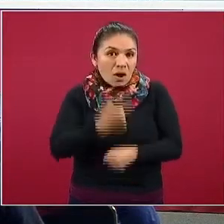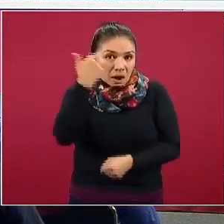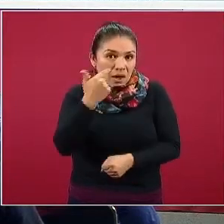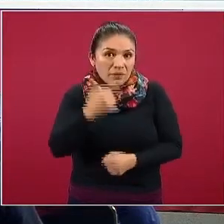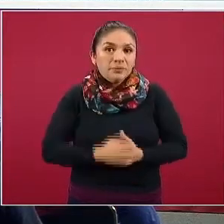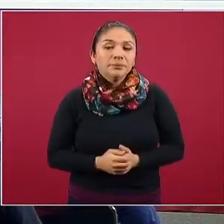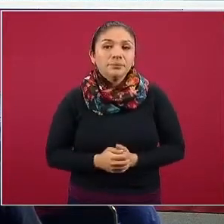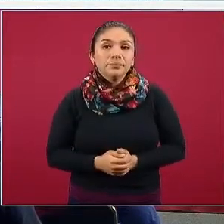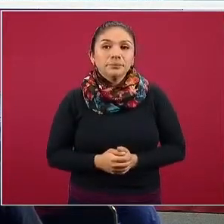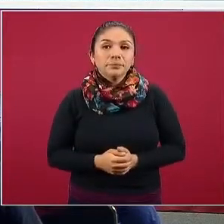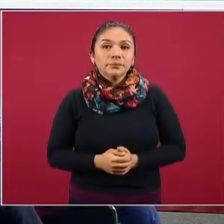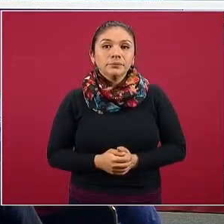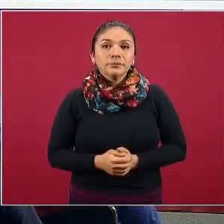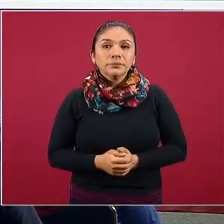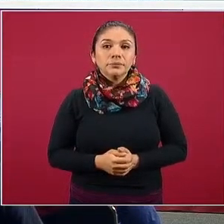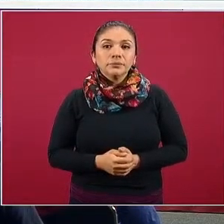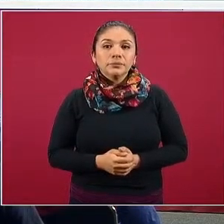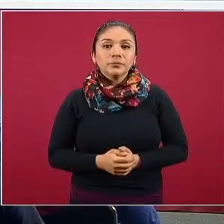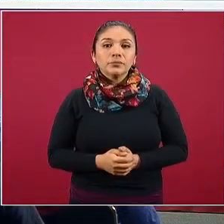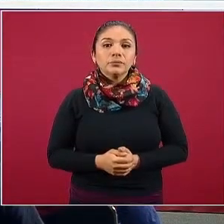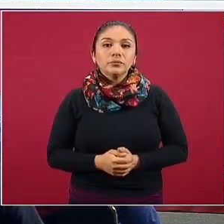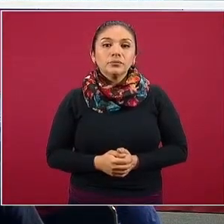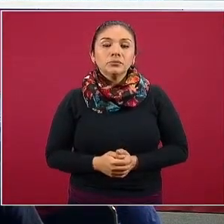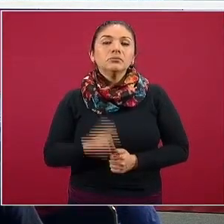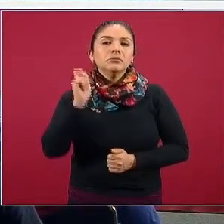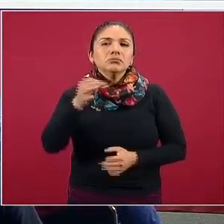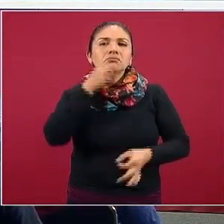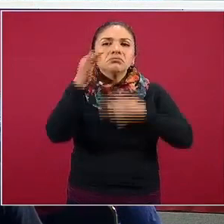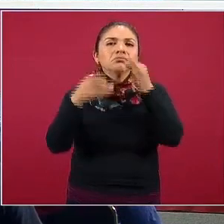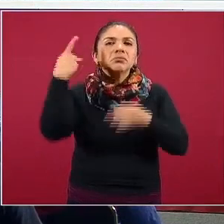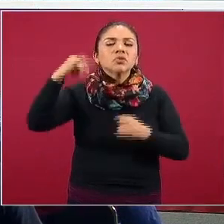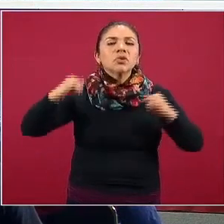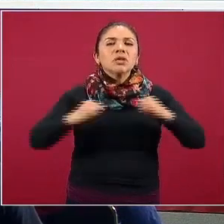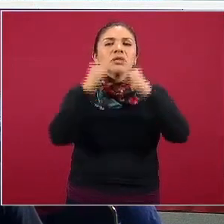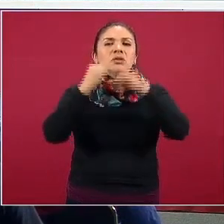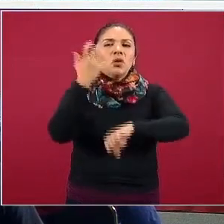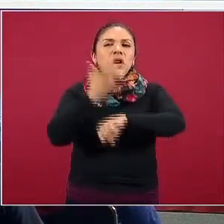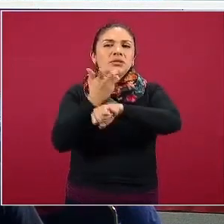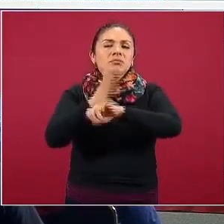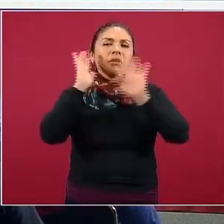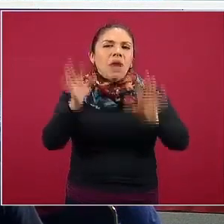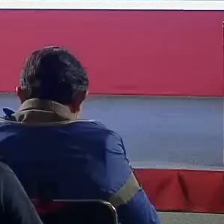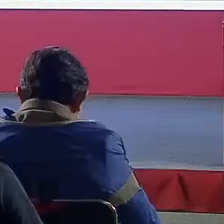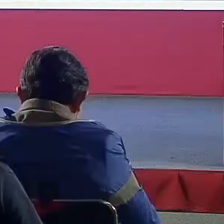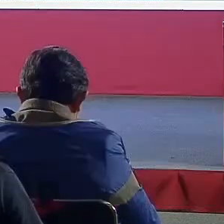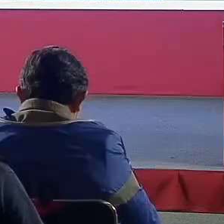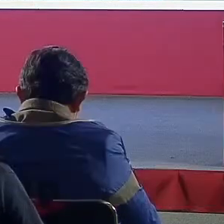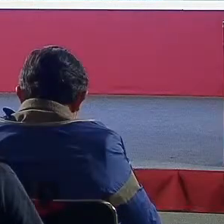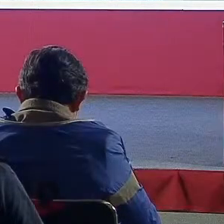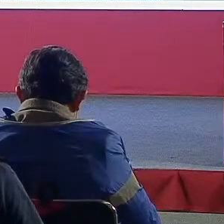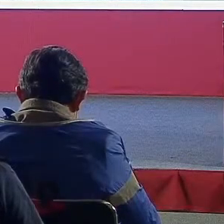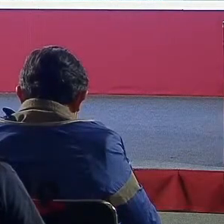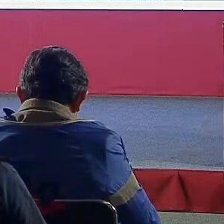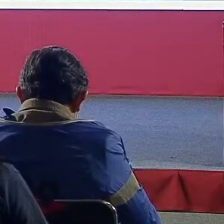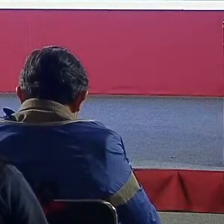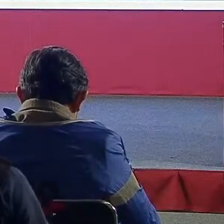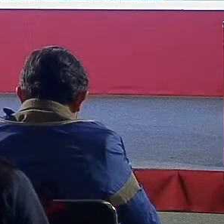Instituto de Abuso de Drogas de los Estados Unidos, que ha publicado algunos datos relevantes acerca de esto. Siguiente, por